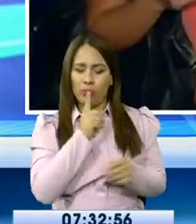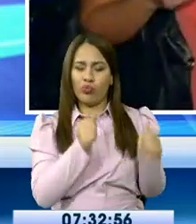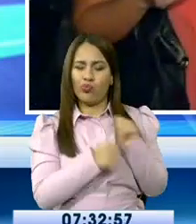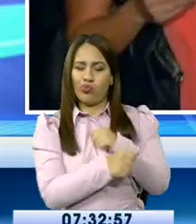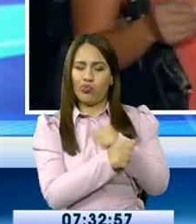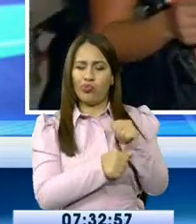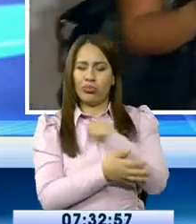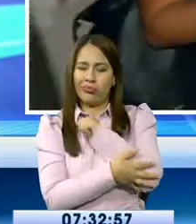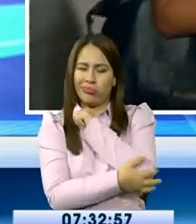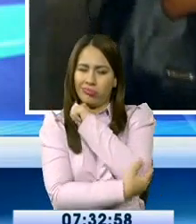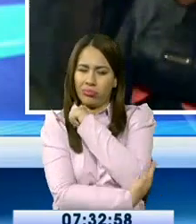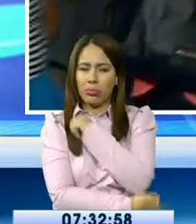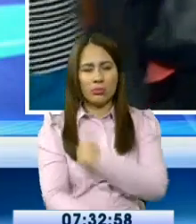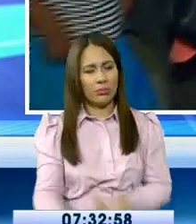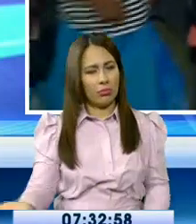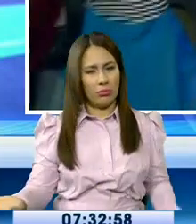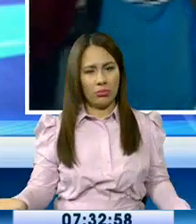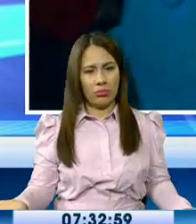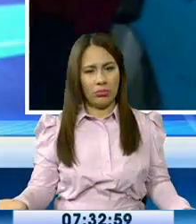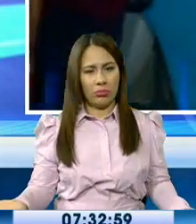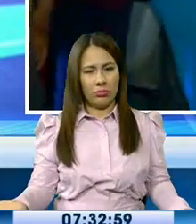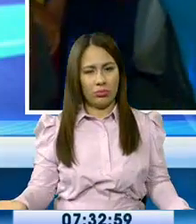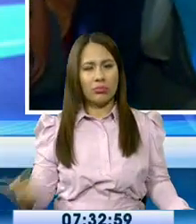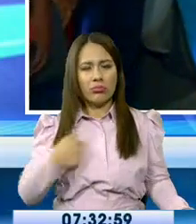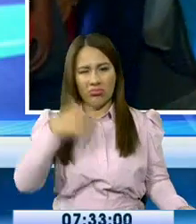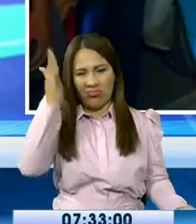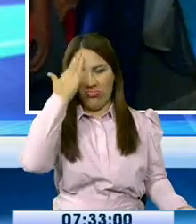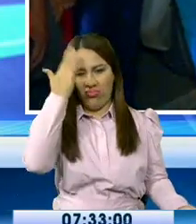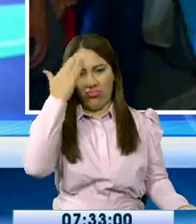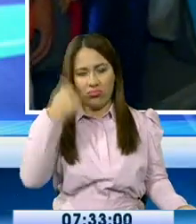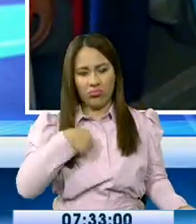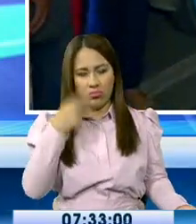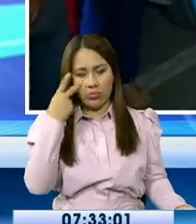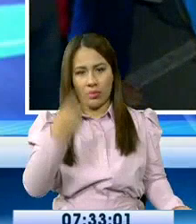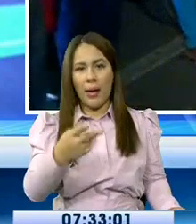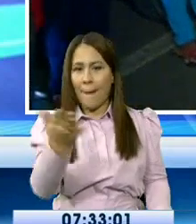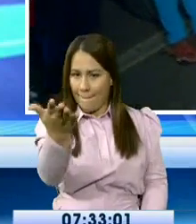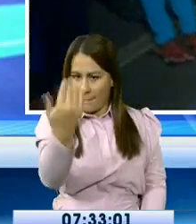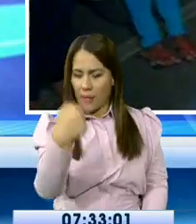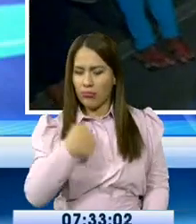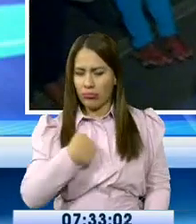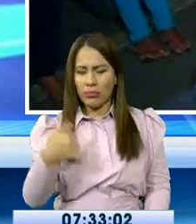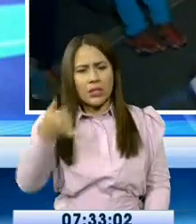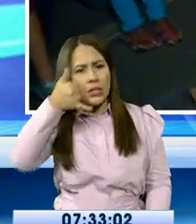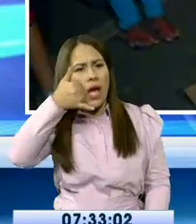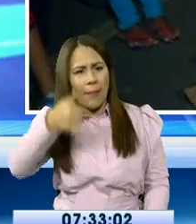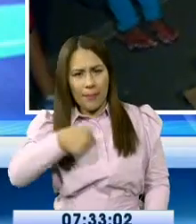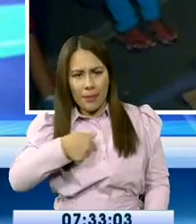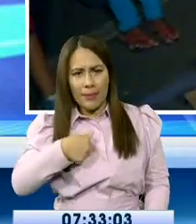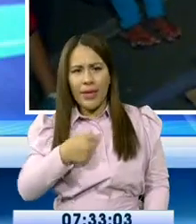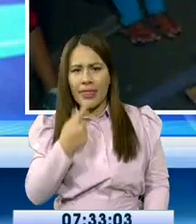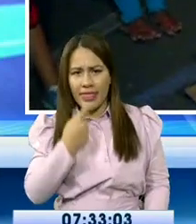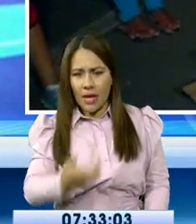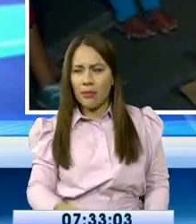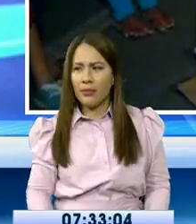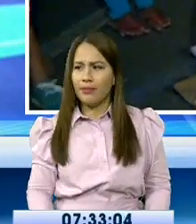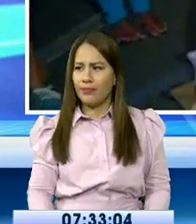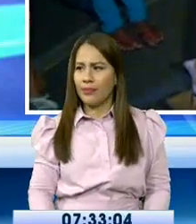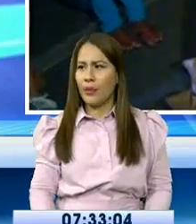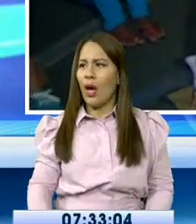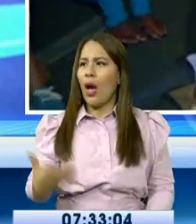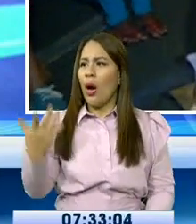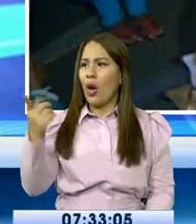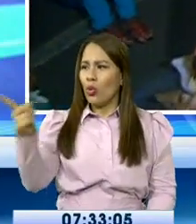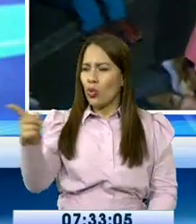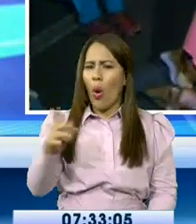desafío, pero con todo respeto, vengan a vernos o llámenme y díganme, vea, no hable